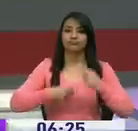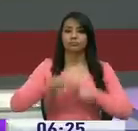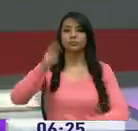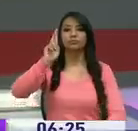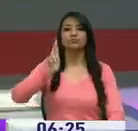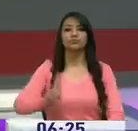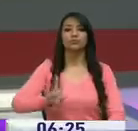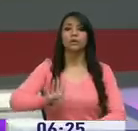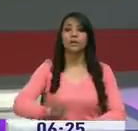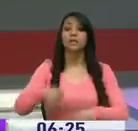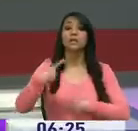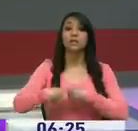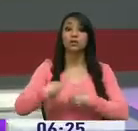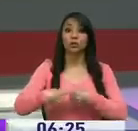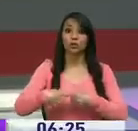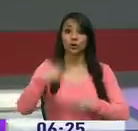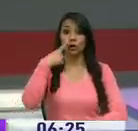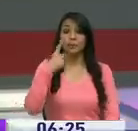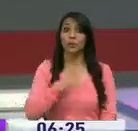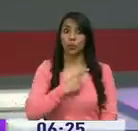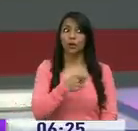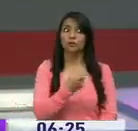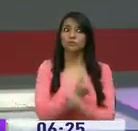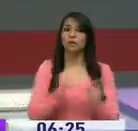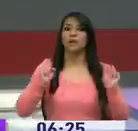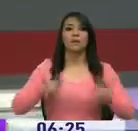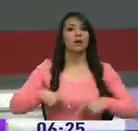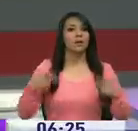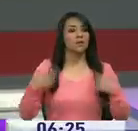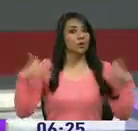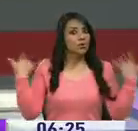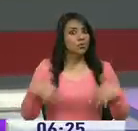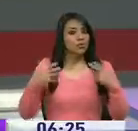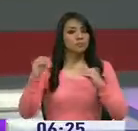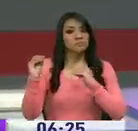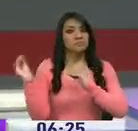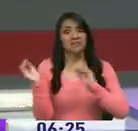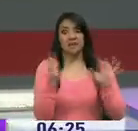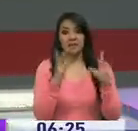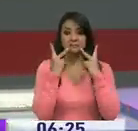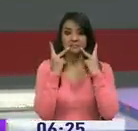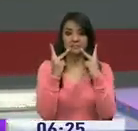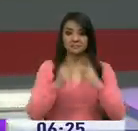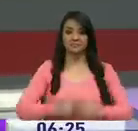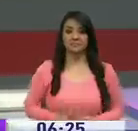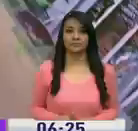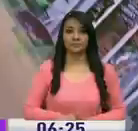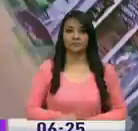Ciudad de el propietario está vivo realmente de milagro veamos